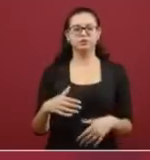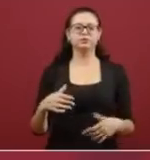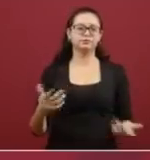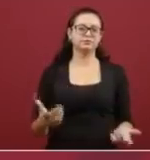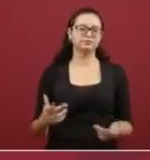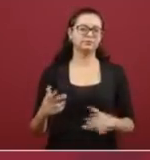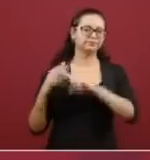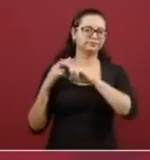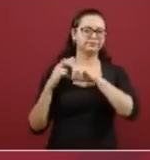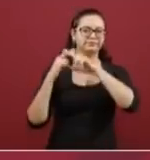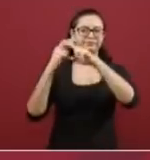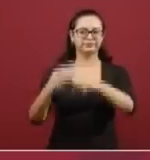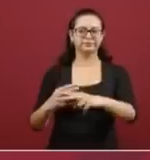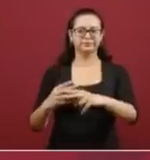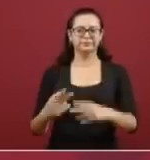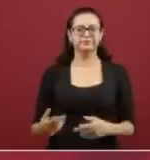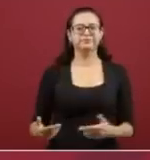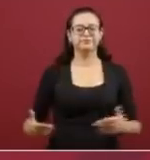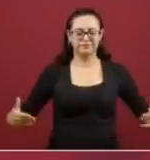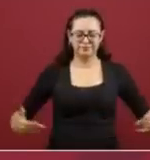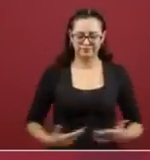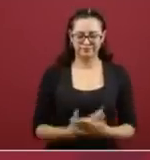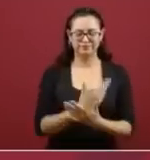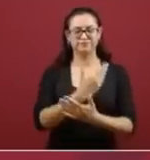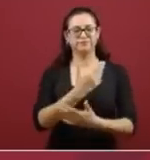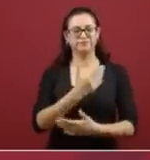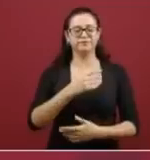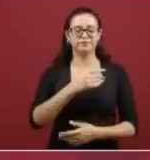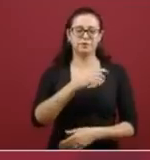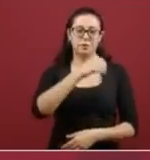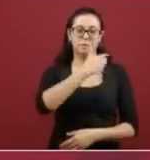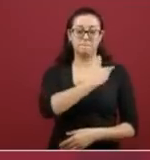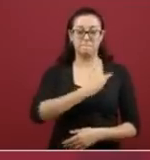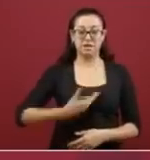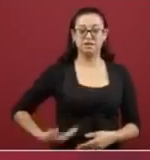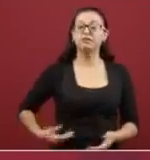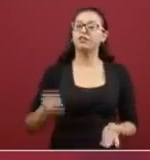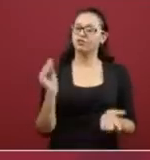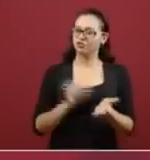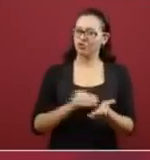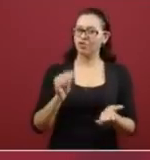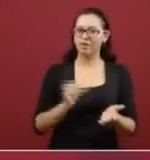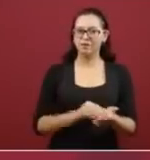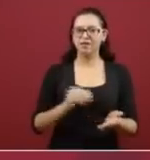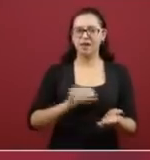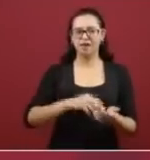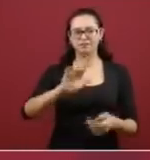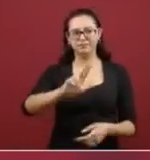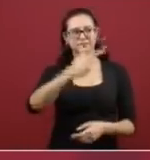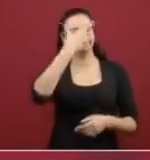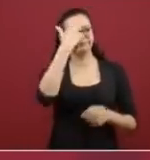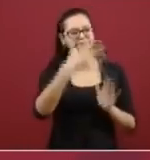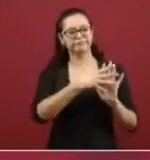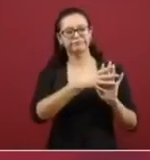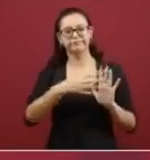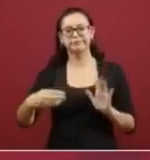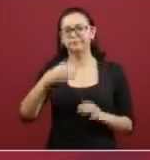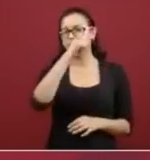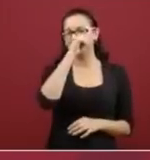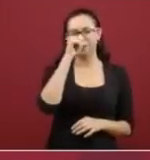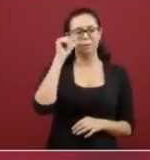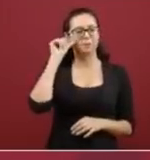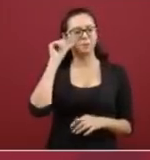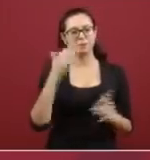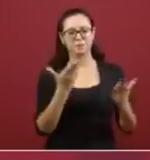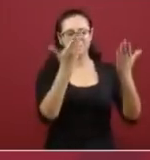del presidente que todavía gobierna con su ejemplo, Benito Juárez García, el mejor